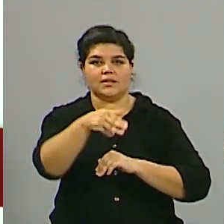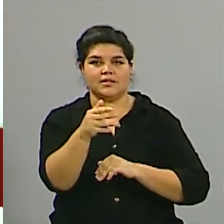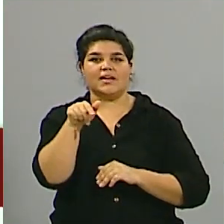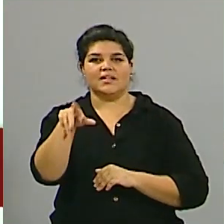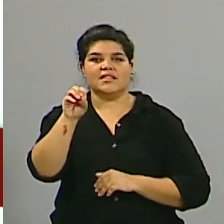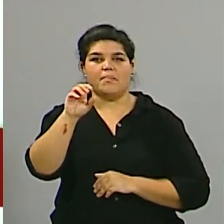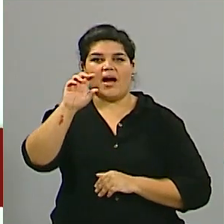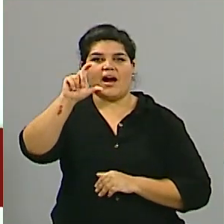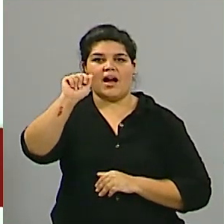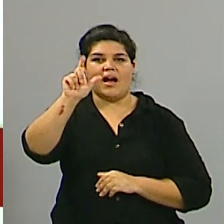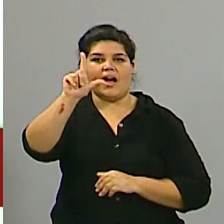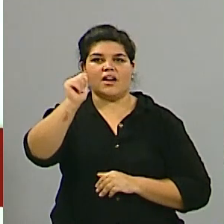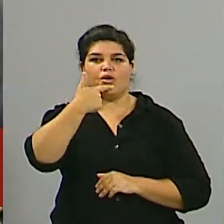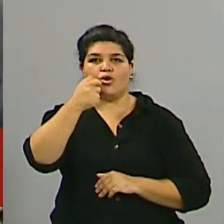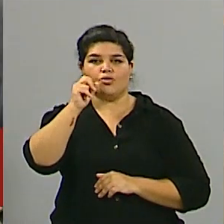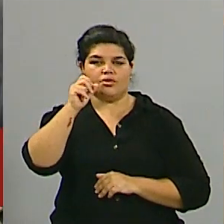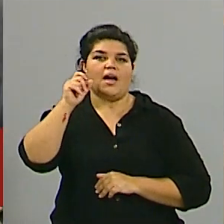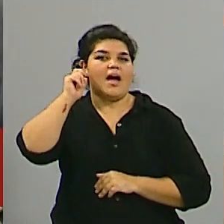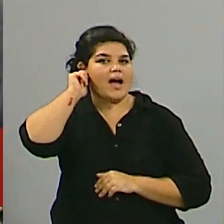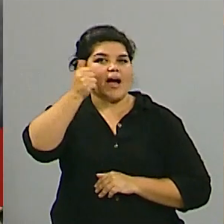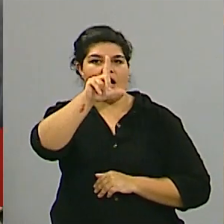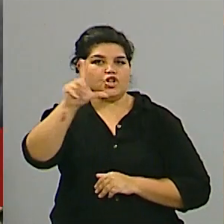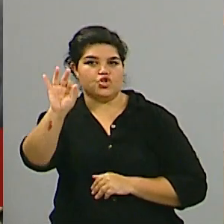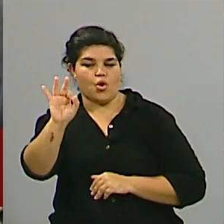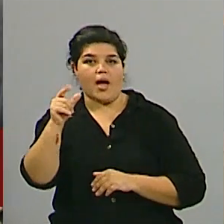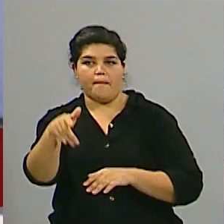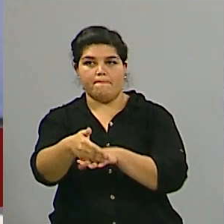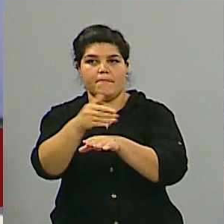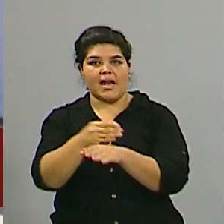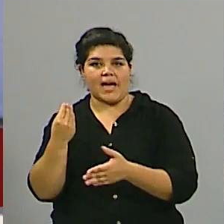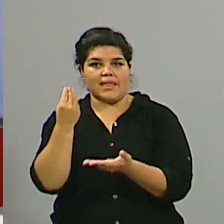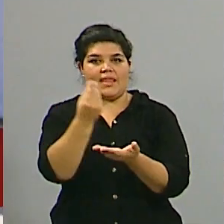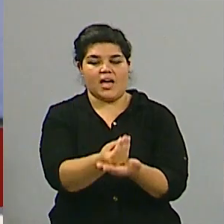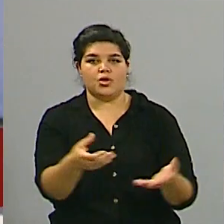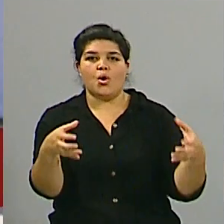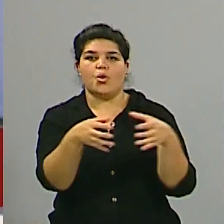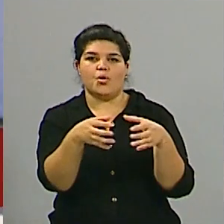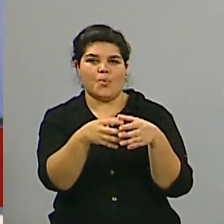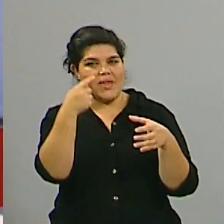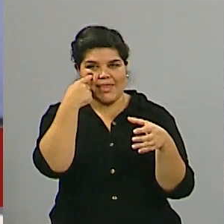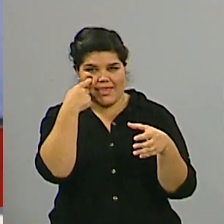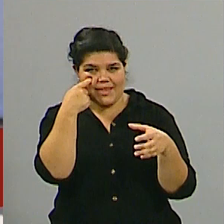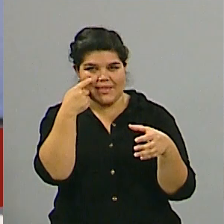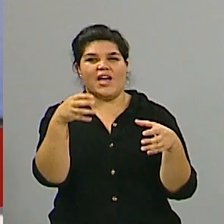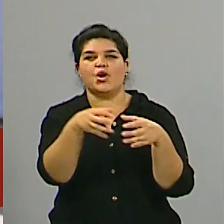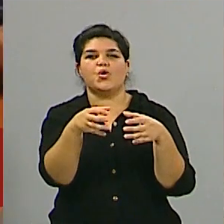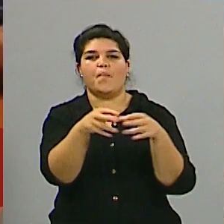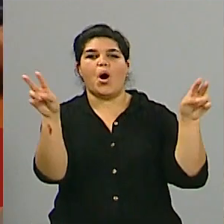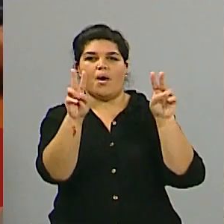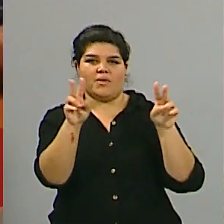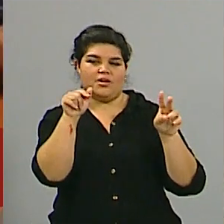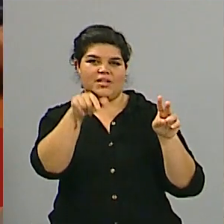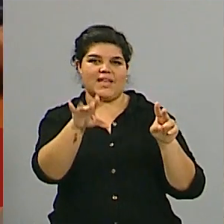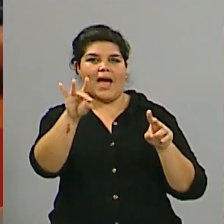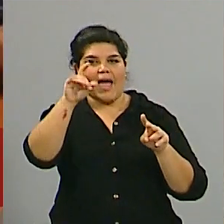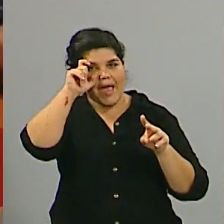es precandidato a intendente del Departamento de Las Heras por el Frente Elegí. Vamos a estar hablando con él de cómo viene haciendo ese